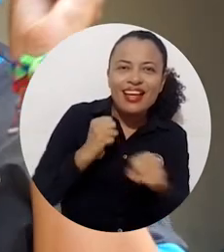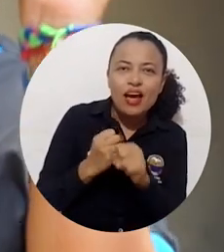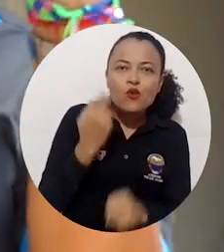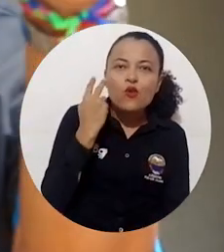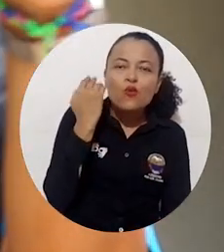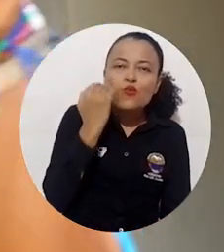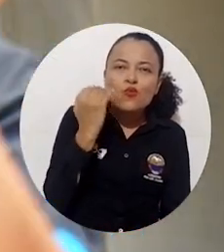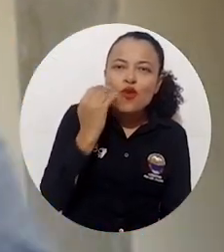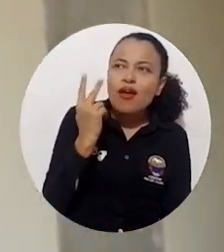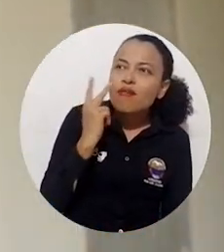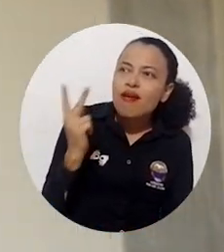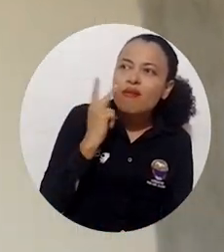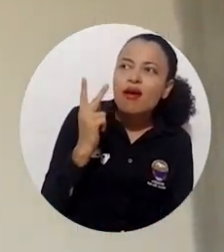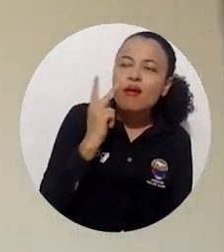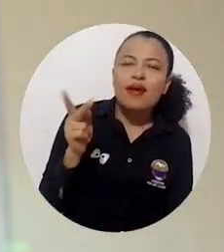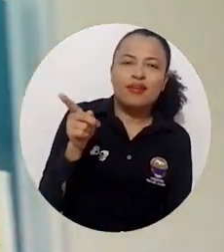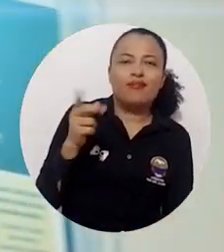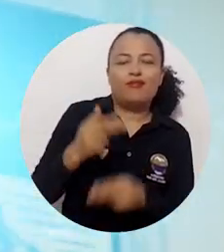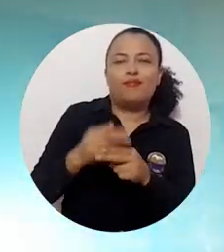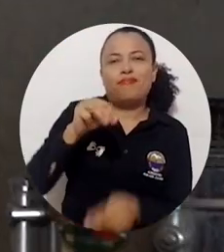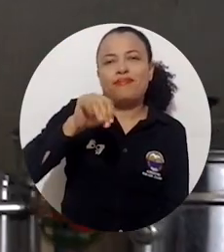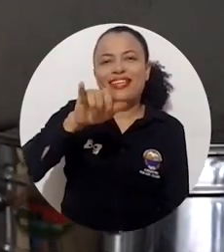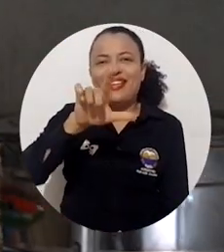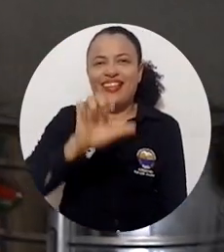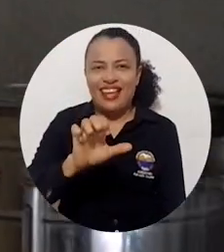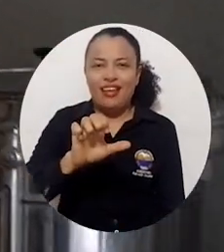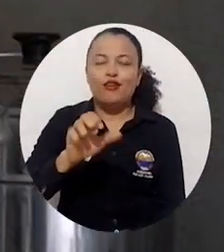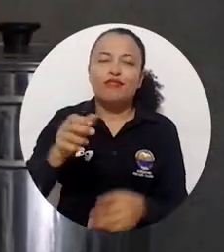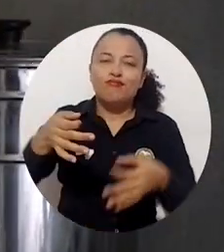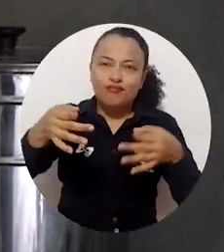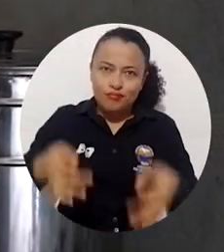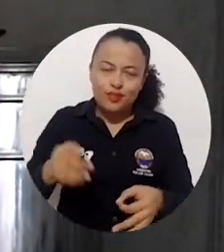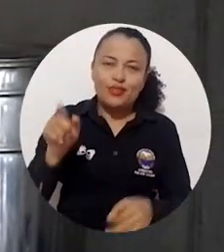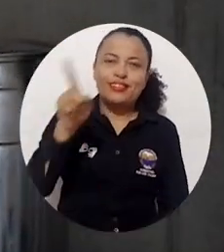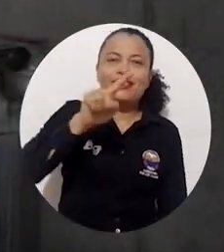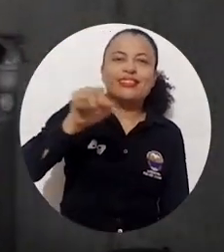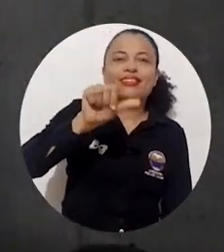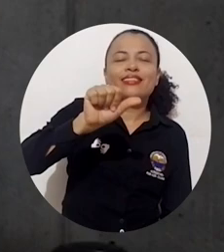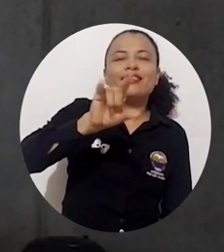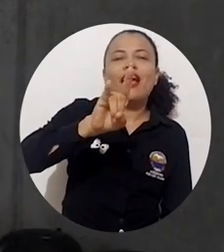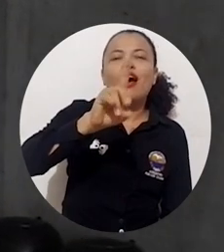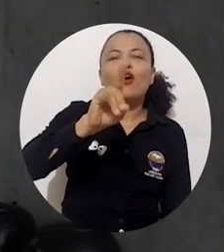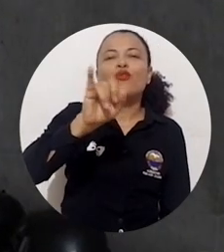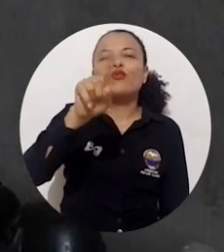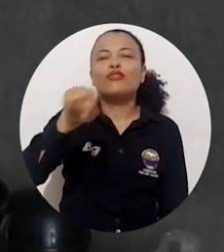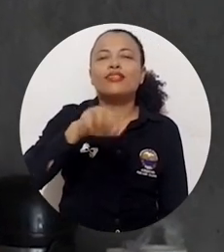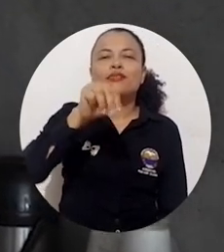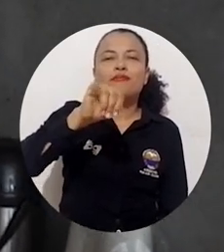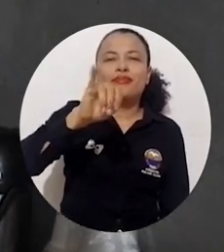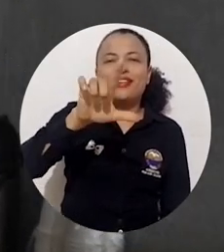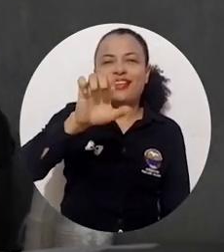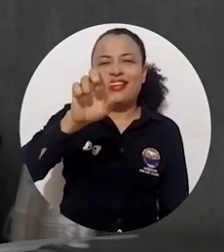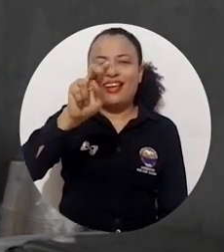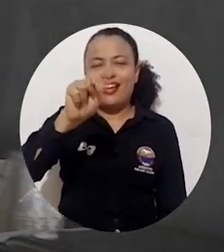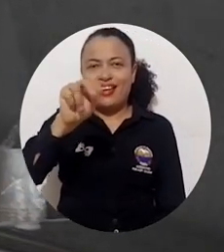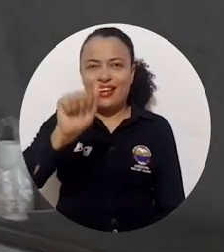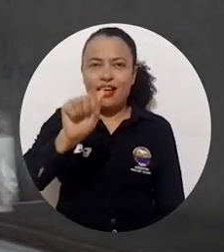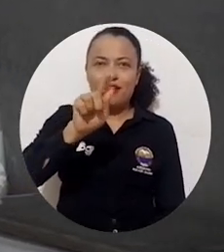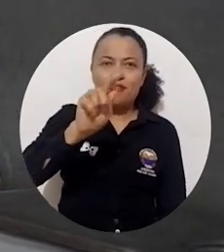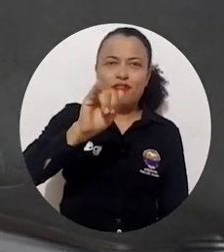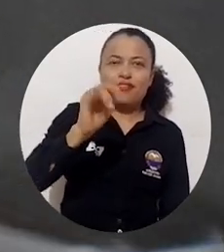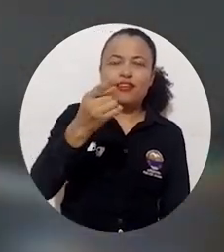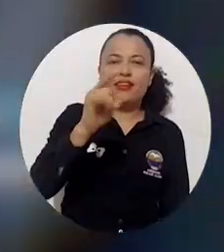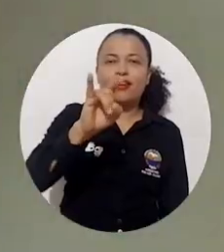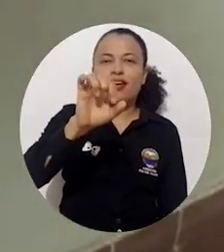Desde hace 17 años es común ver en los pasillos de la universidad a Mile, como le gusta que la llamen, a Saudis Milena